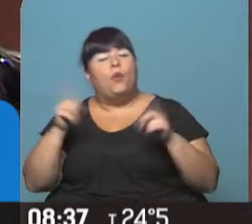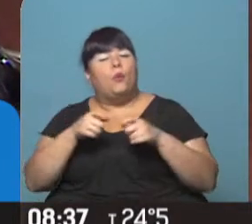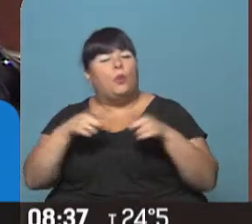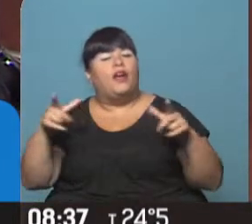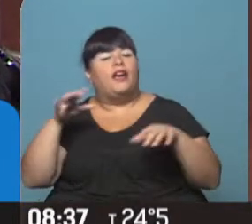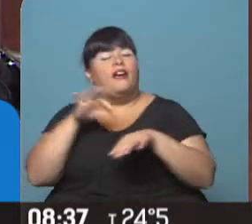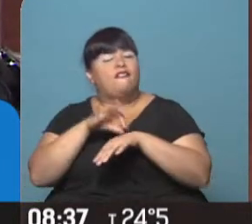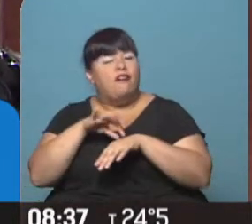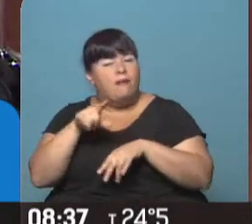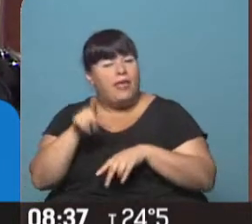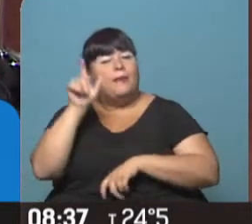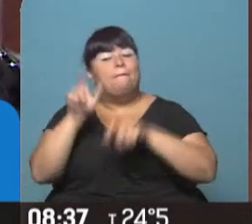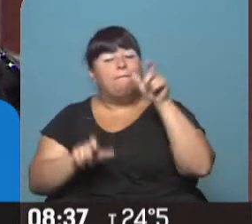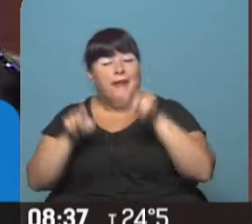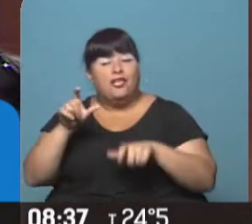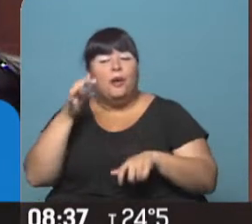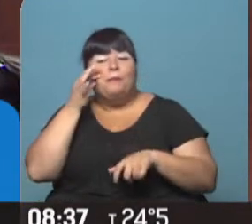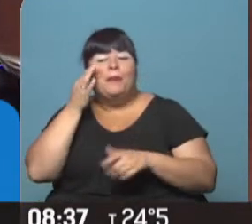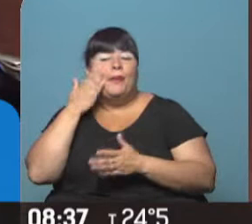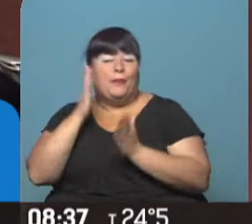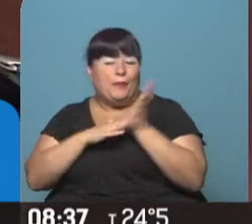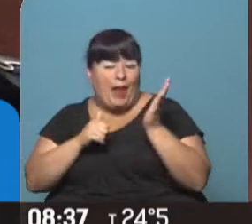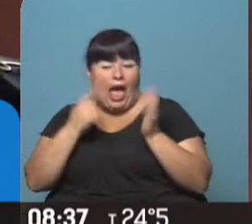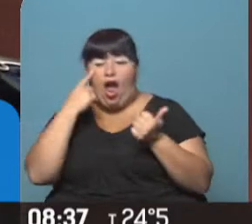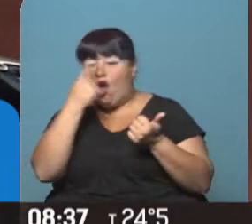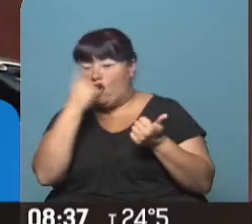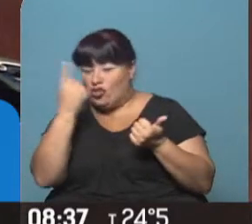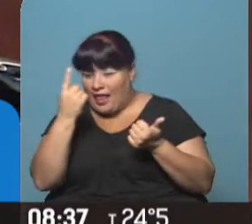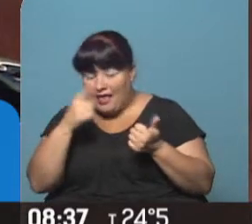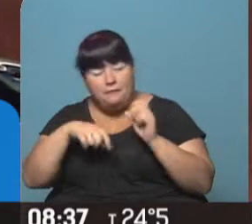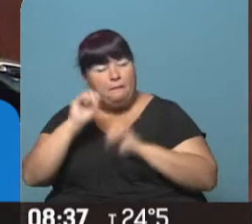enfermedad en personas de piel clara, ojos celestes,